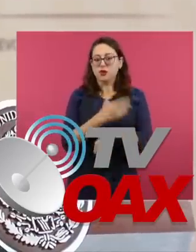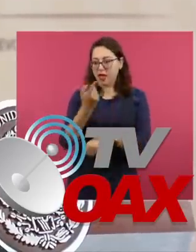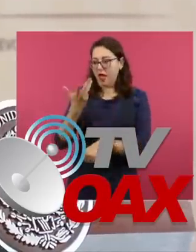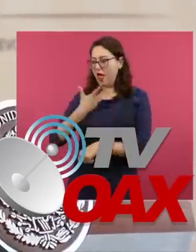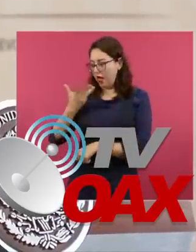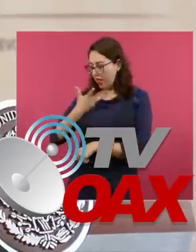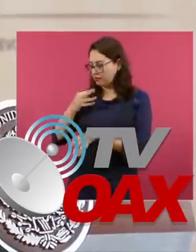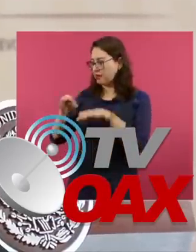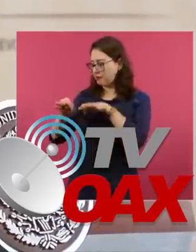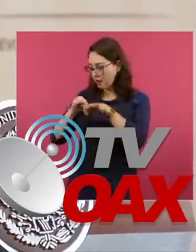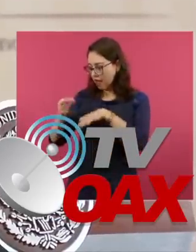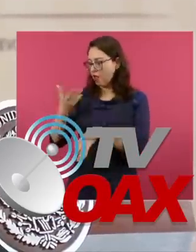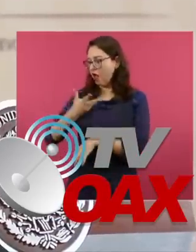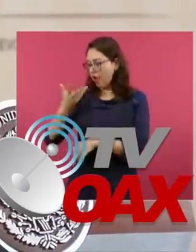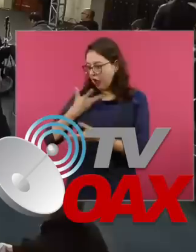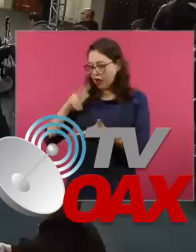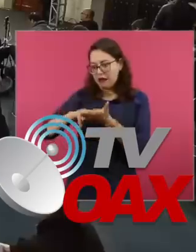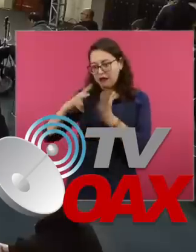para rescatar